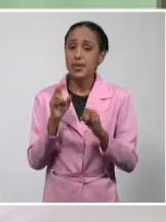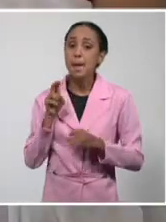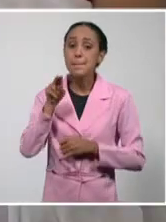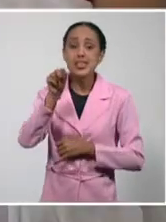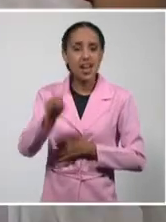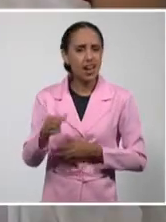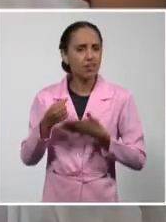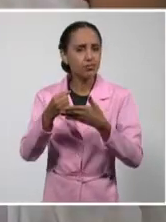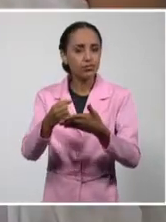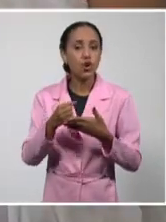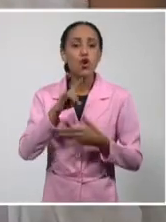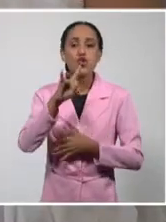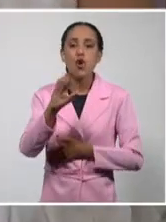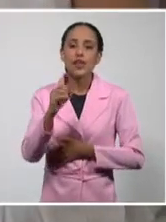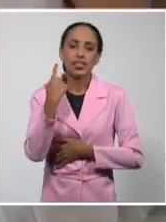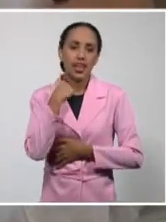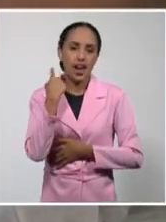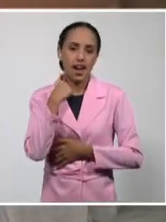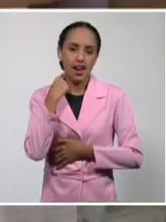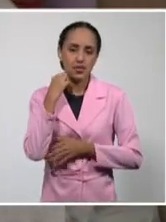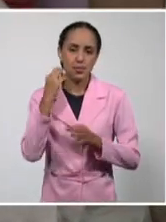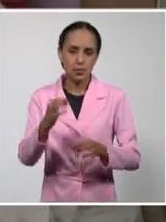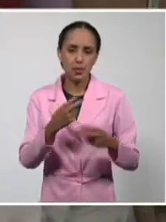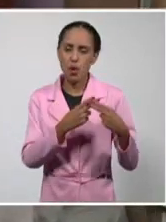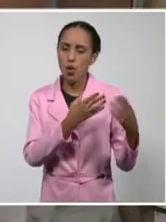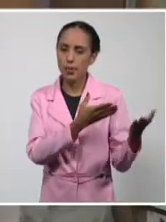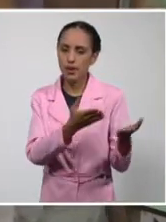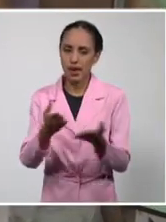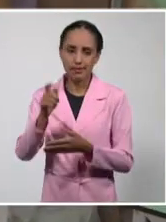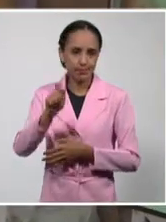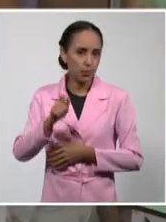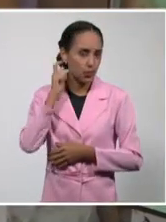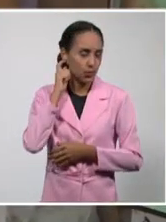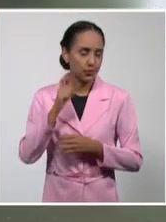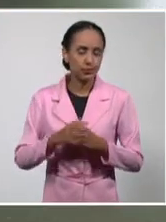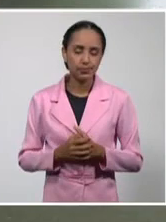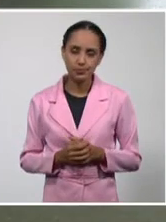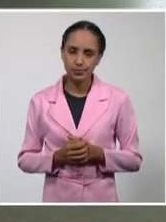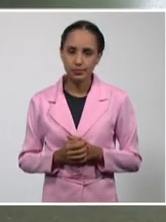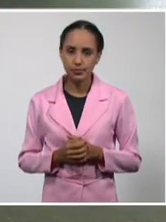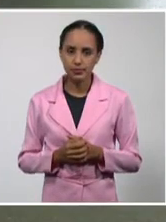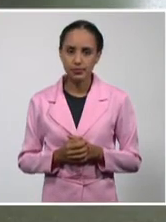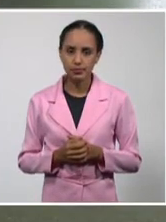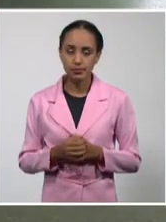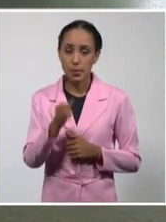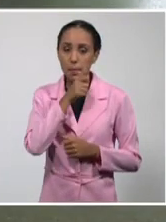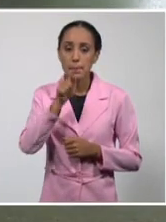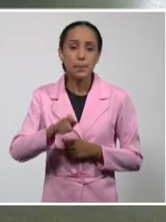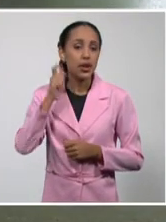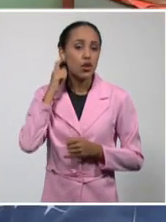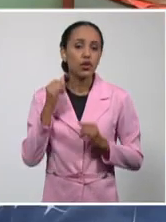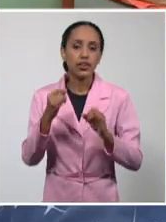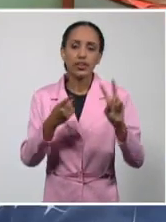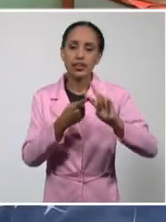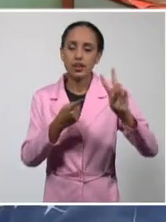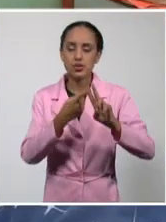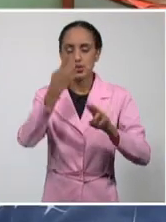9 décadas honrando la virtud de ser útil. Daimi Díaz Breijo, Sistema Informativo de la Televisión Cubana.